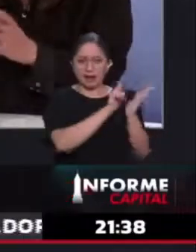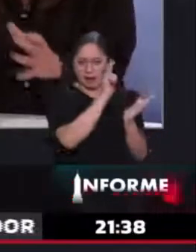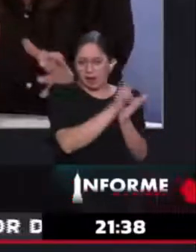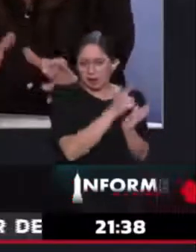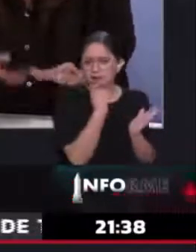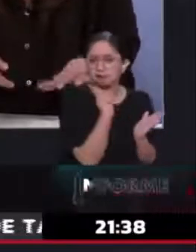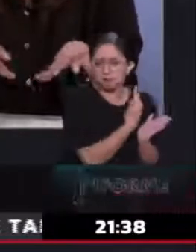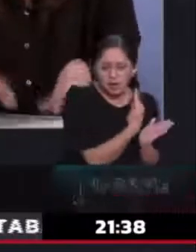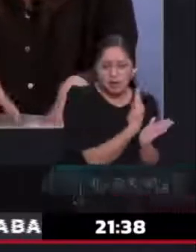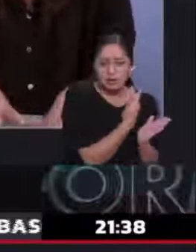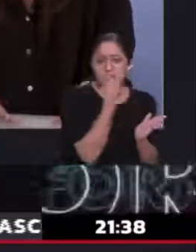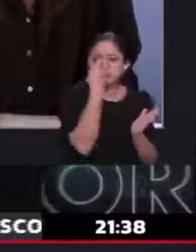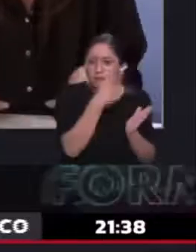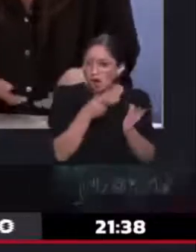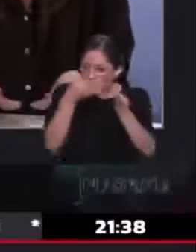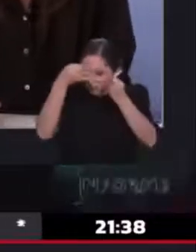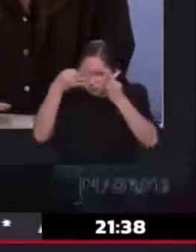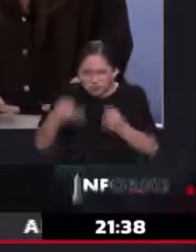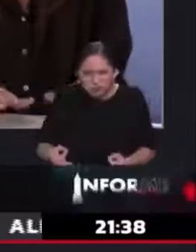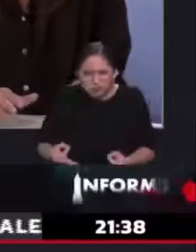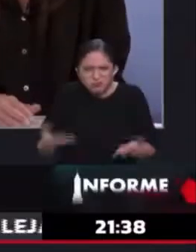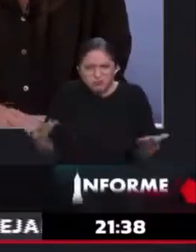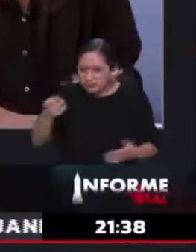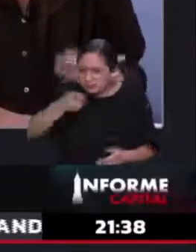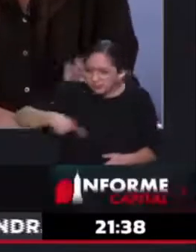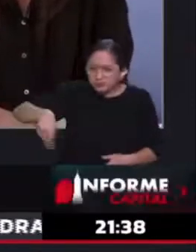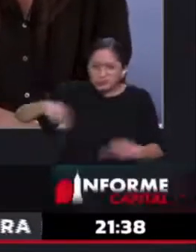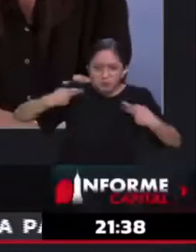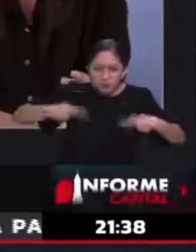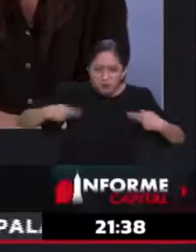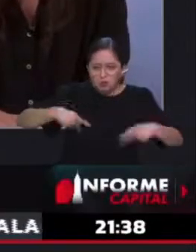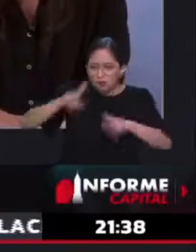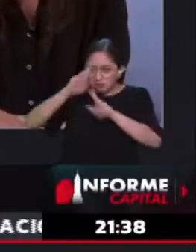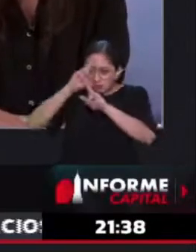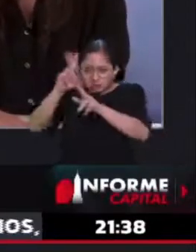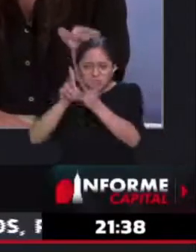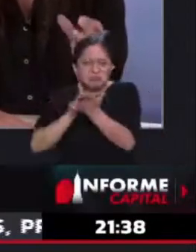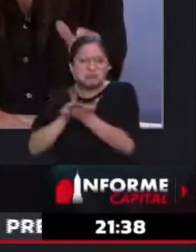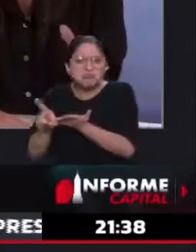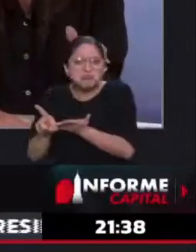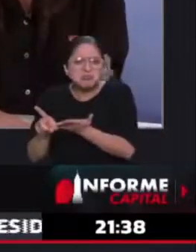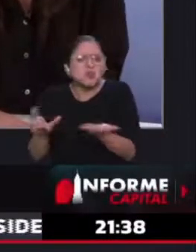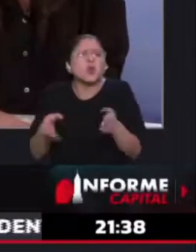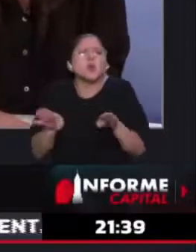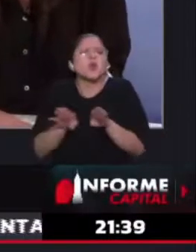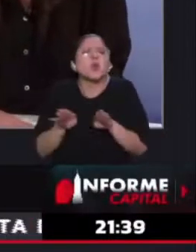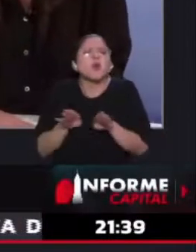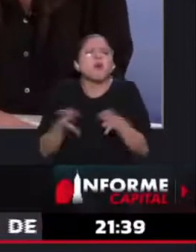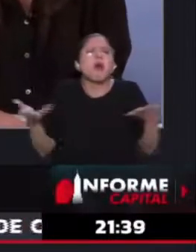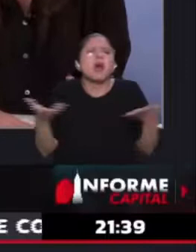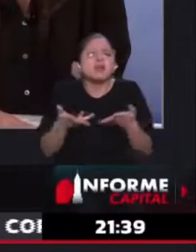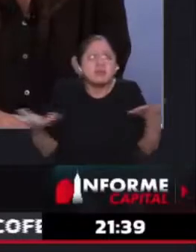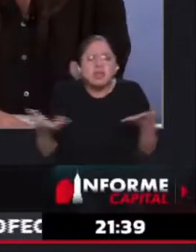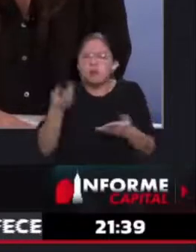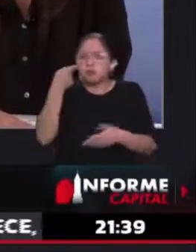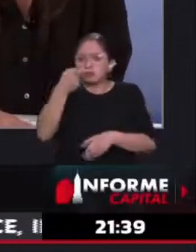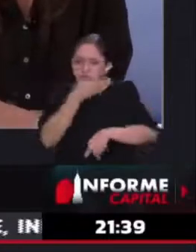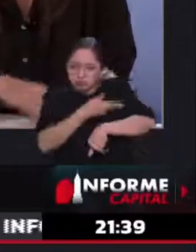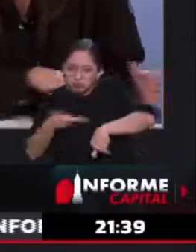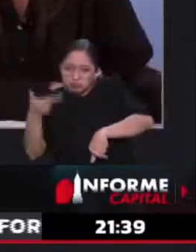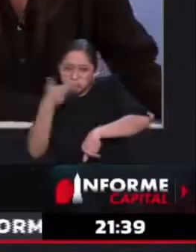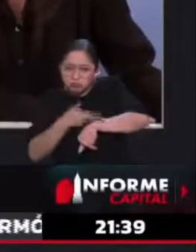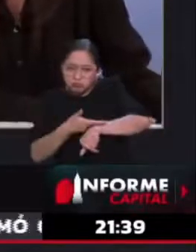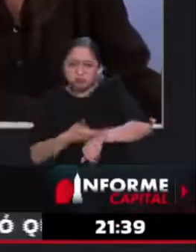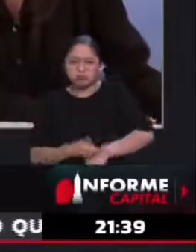otra circunstancia, pero aquí abajo, ¿qué está sucediendo y cómo? ¿A través de qué estrategias específicas podríamos